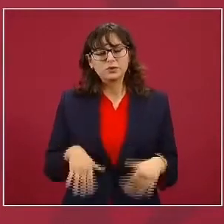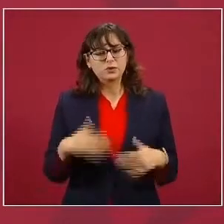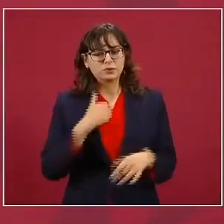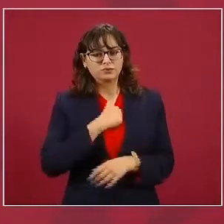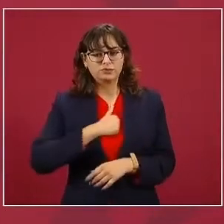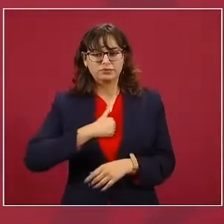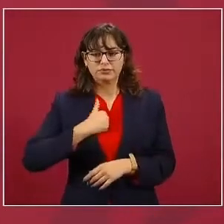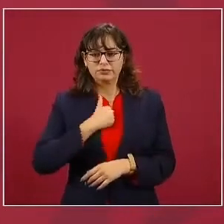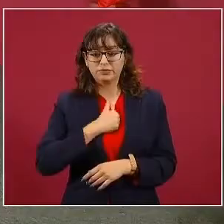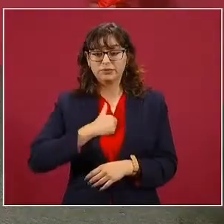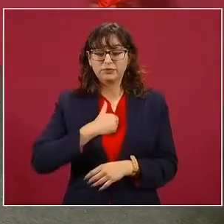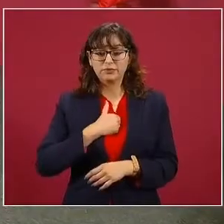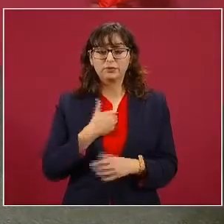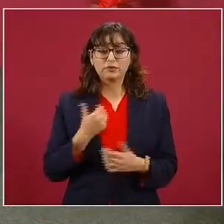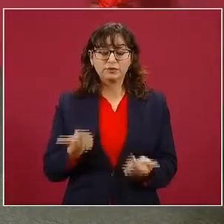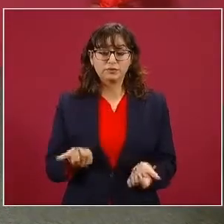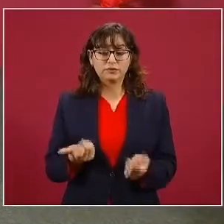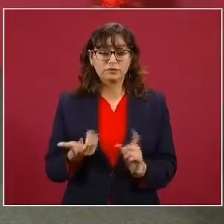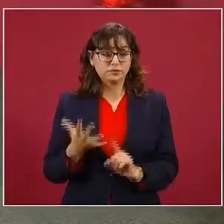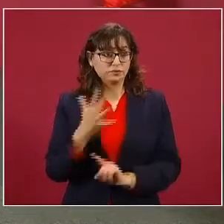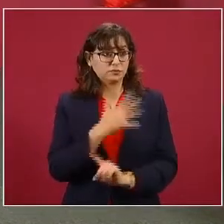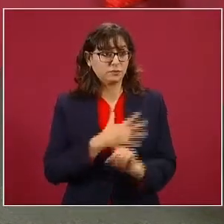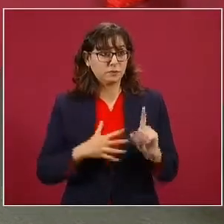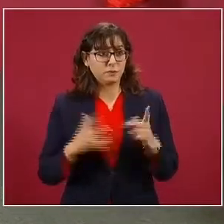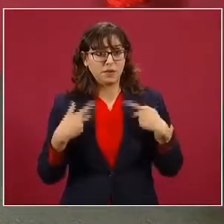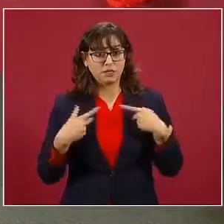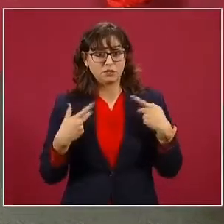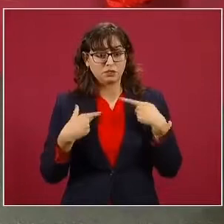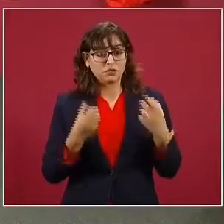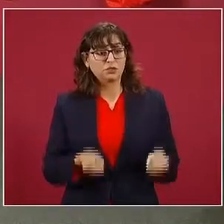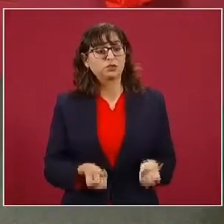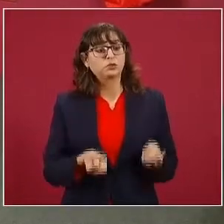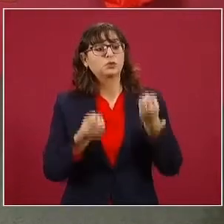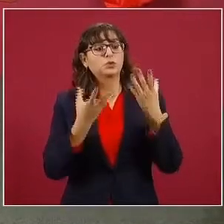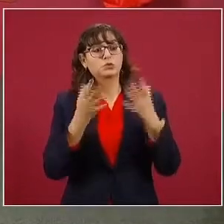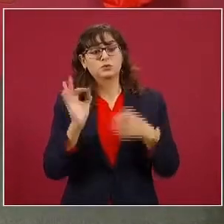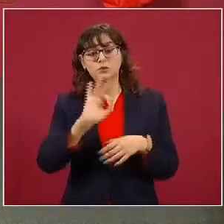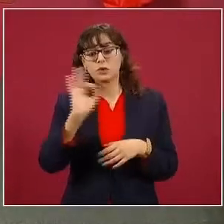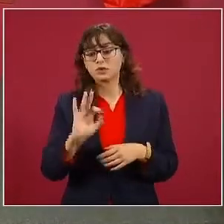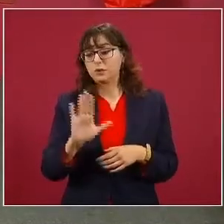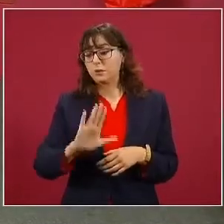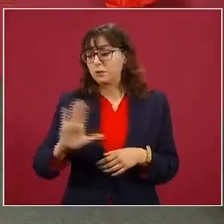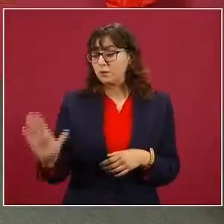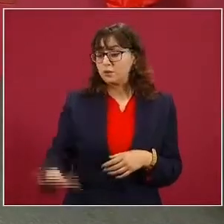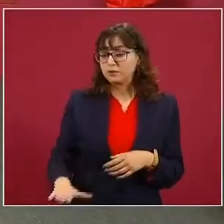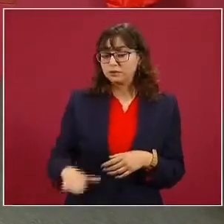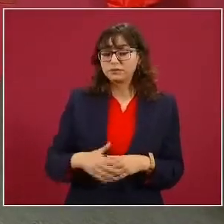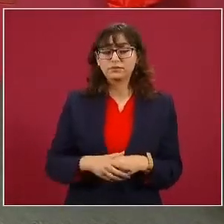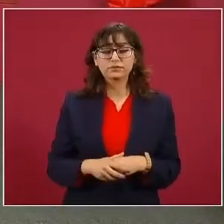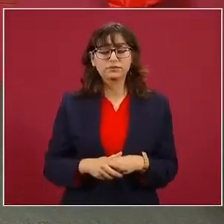acuerdo a la población de cada país. Y nosotros